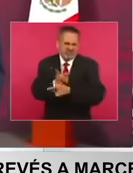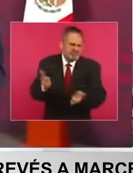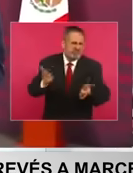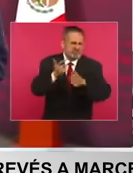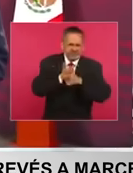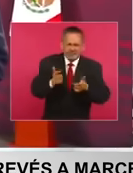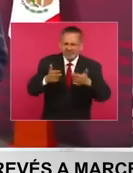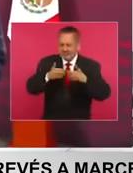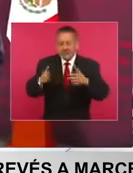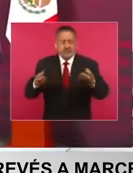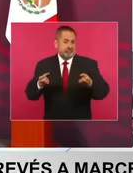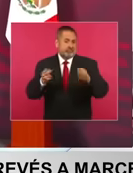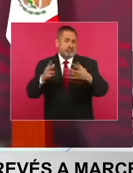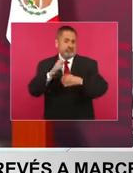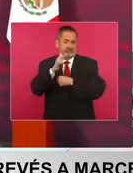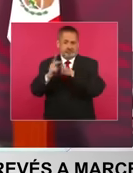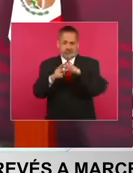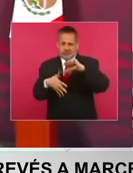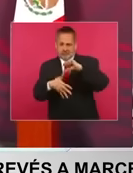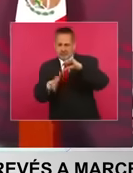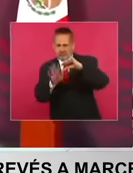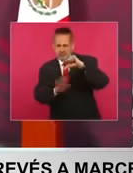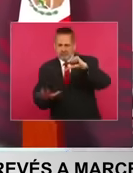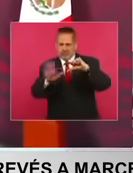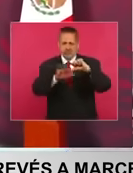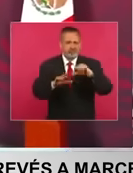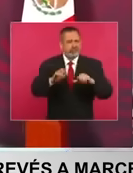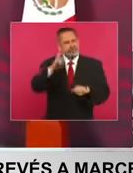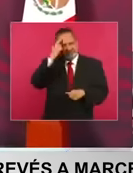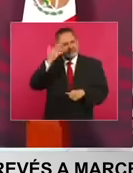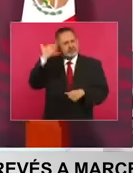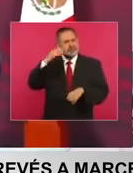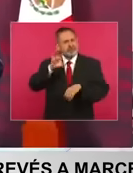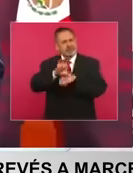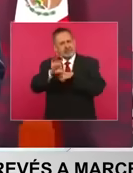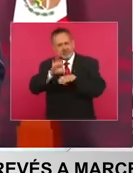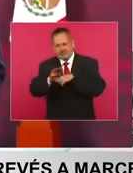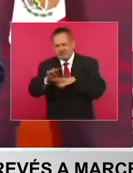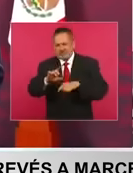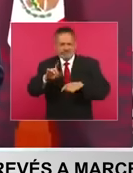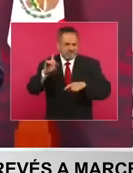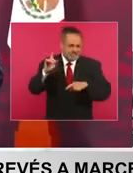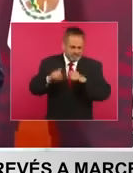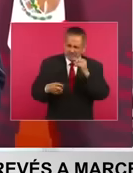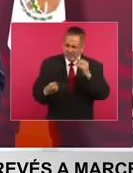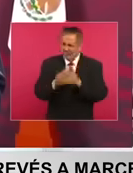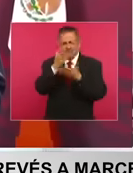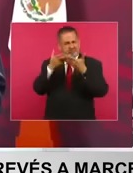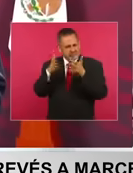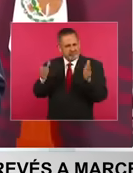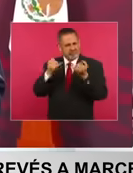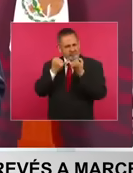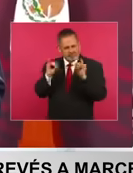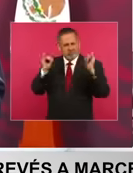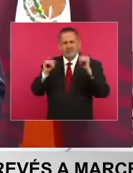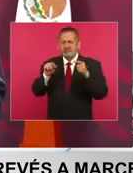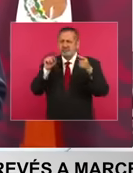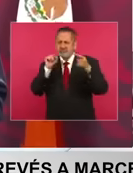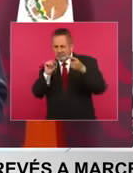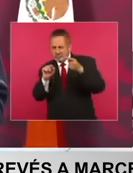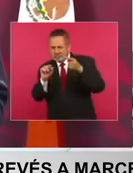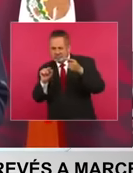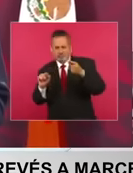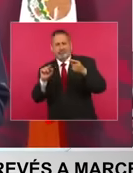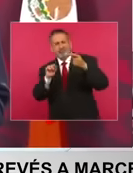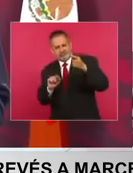de la Gran Colombia y contribuye en lograr